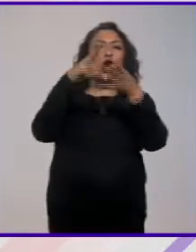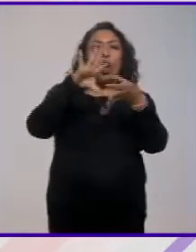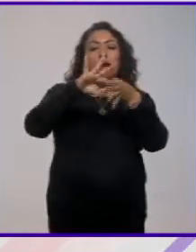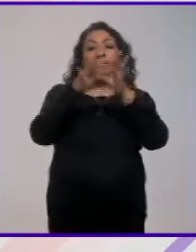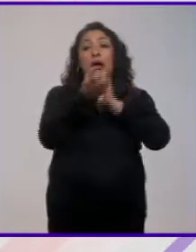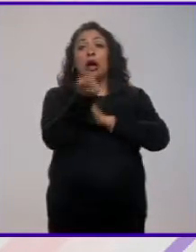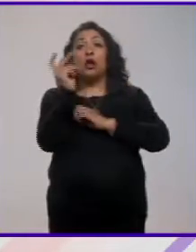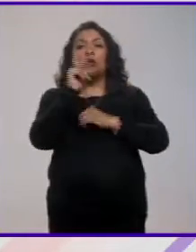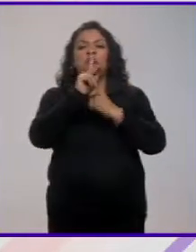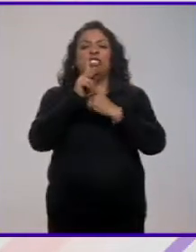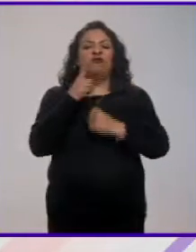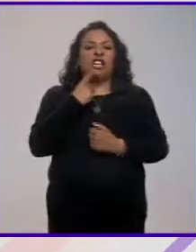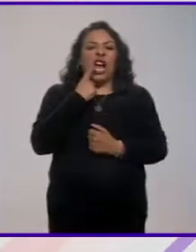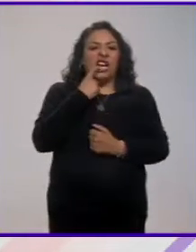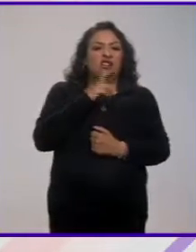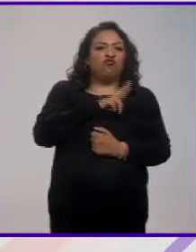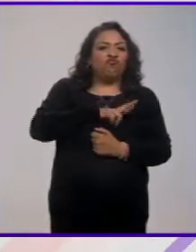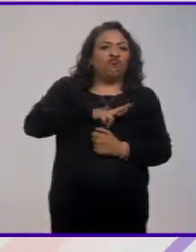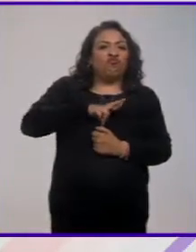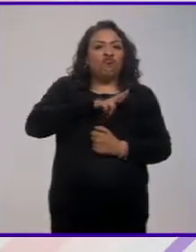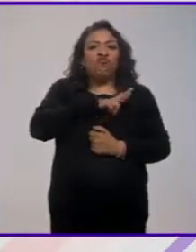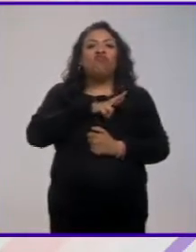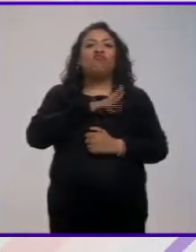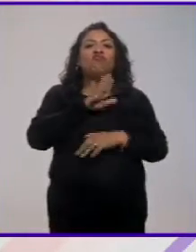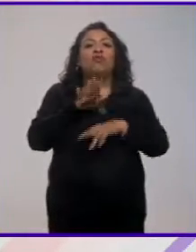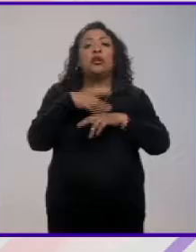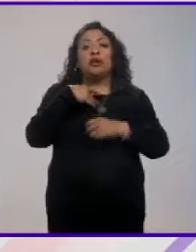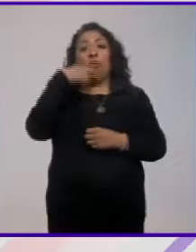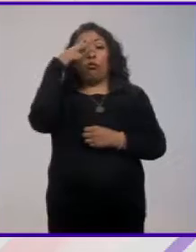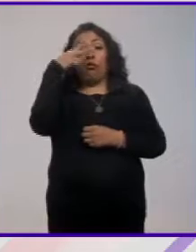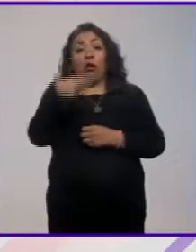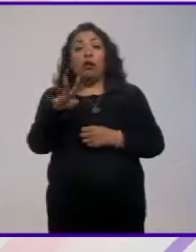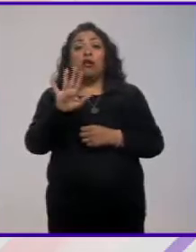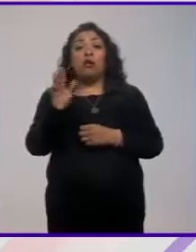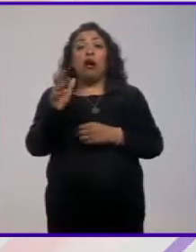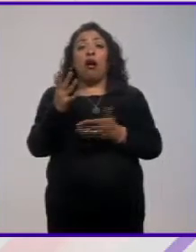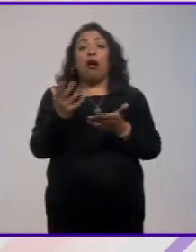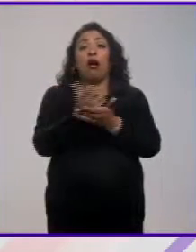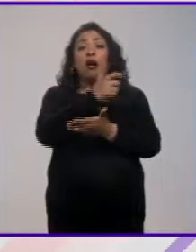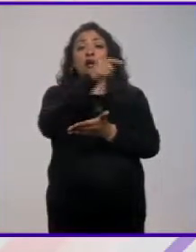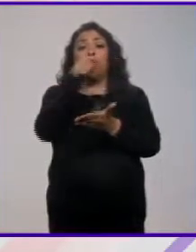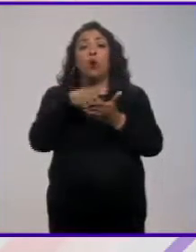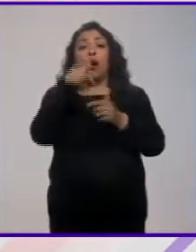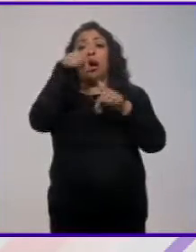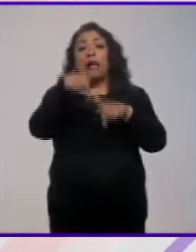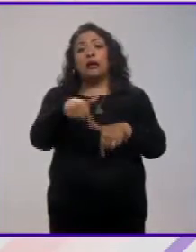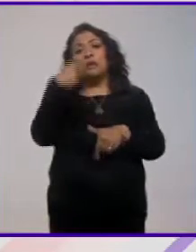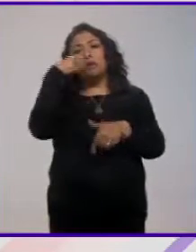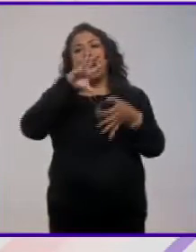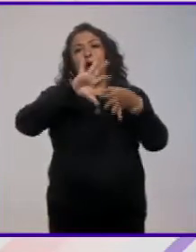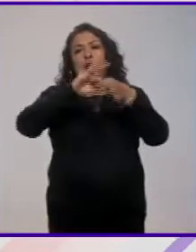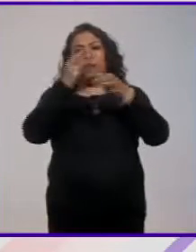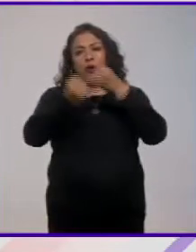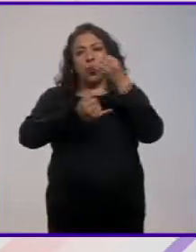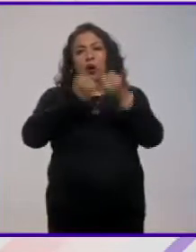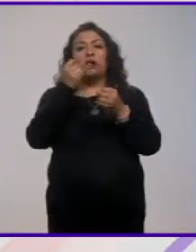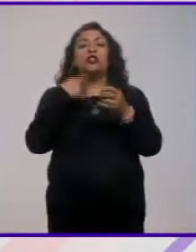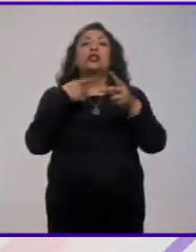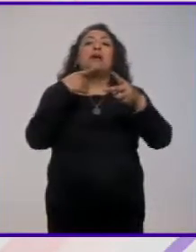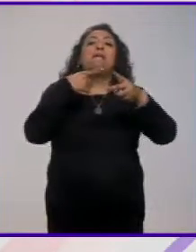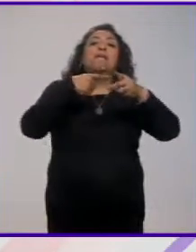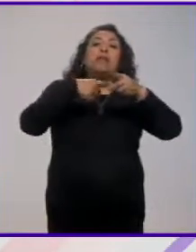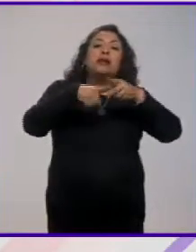países recelosos y envidiosos de que México fuera la sede de estos Juegos Olímpicos. Y empezó